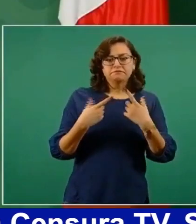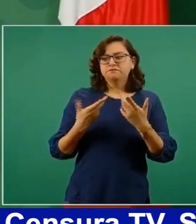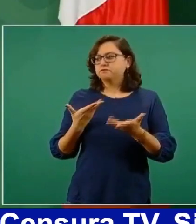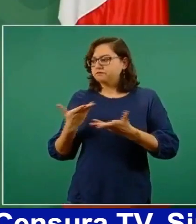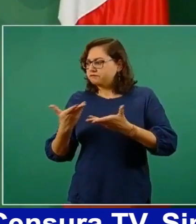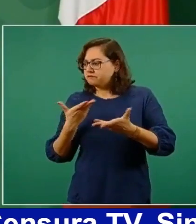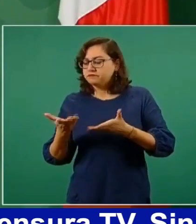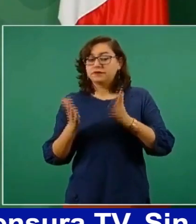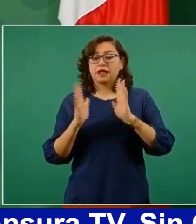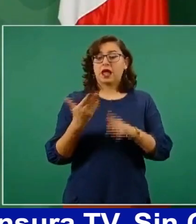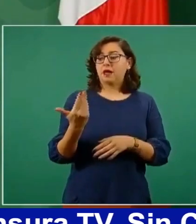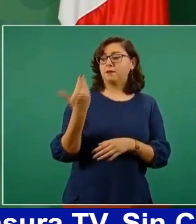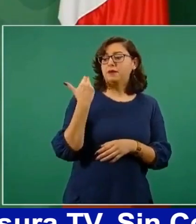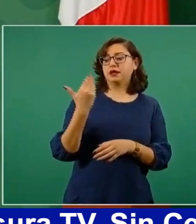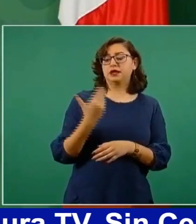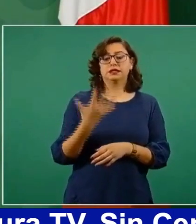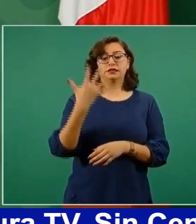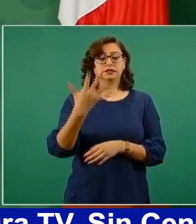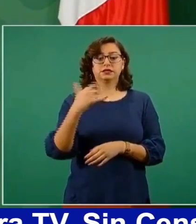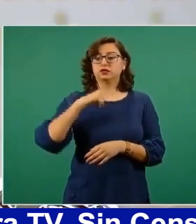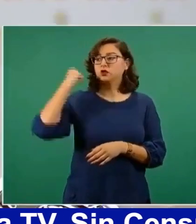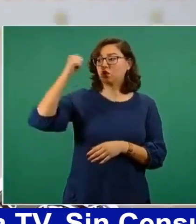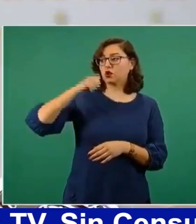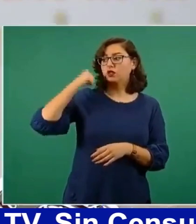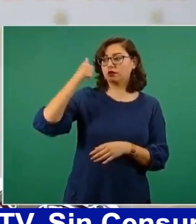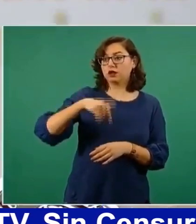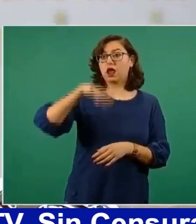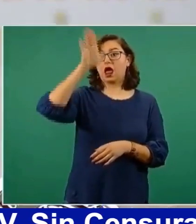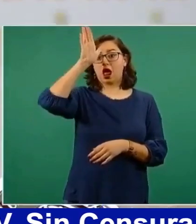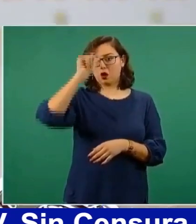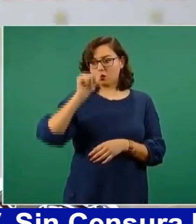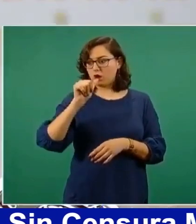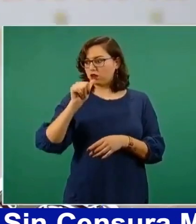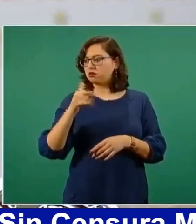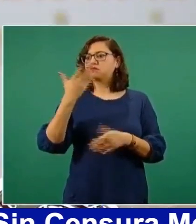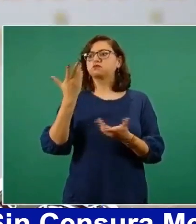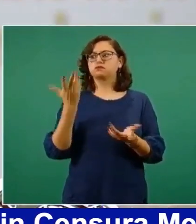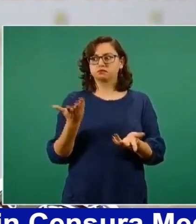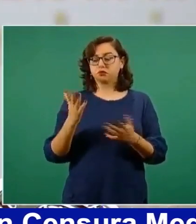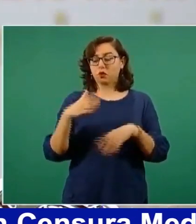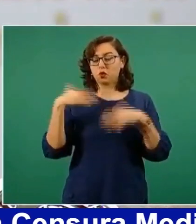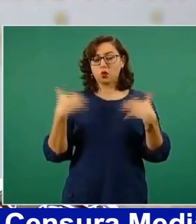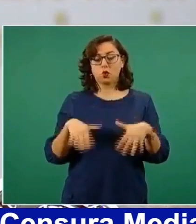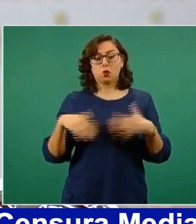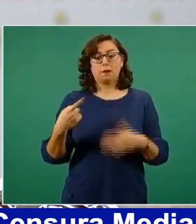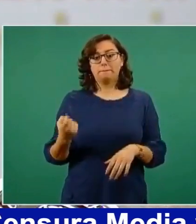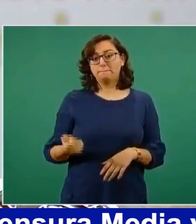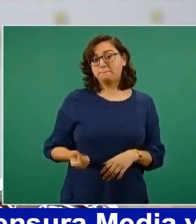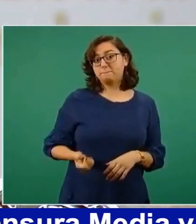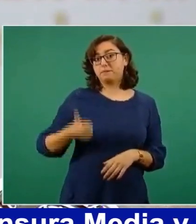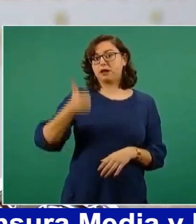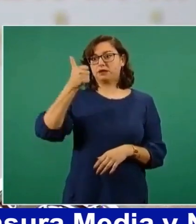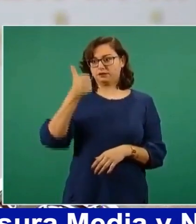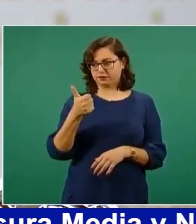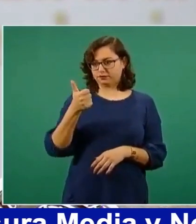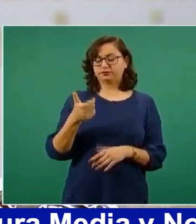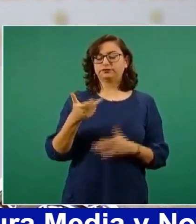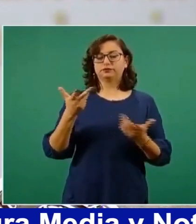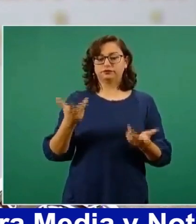se logró un acuerdo histórico en Palacio Nacional para poder llevar a cabo la reforma en materia